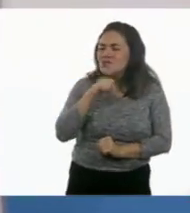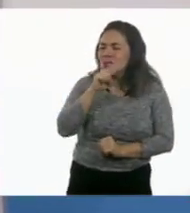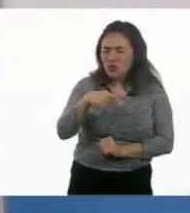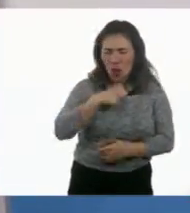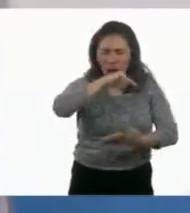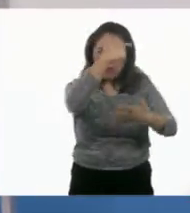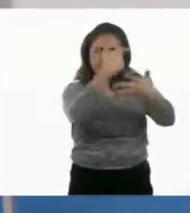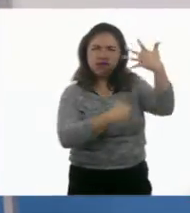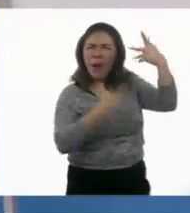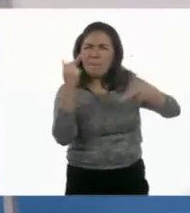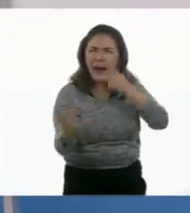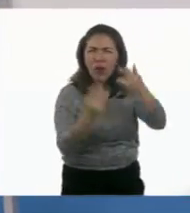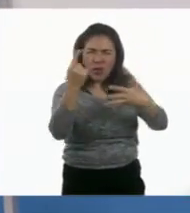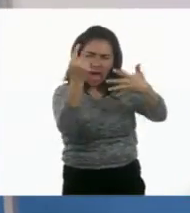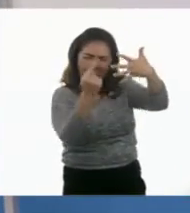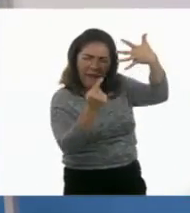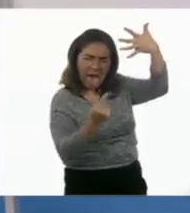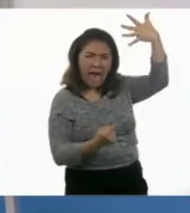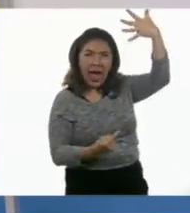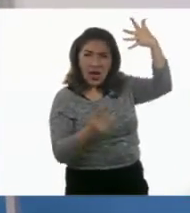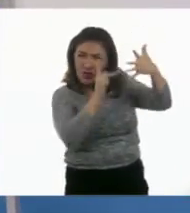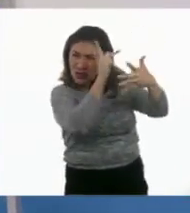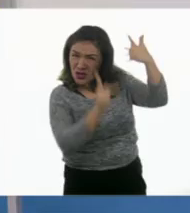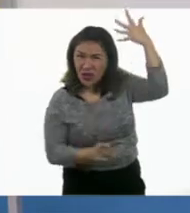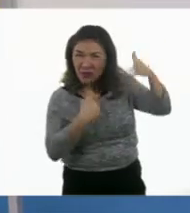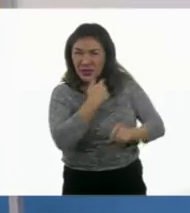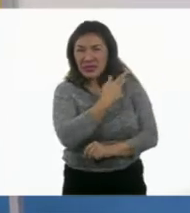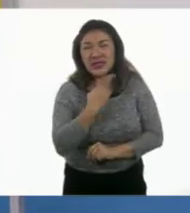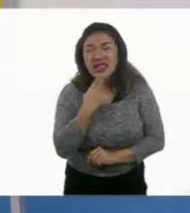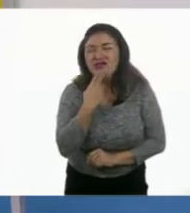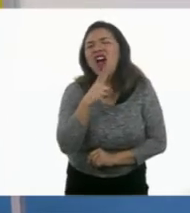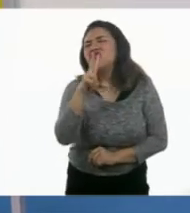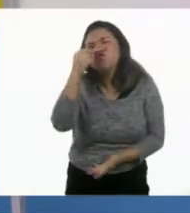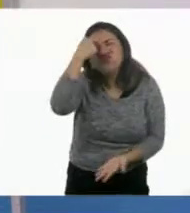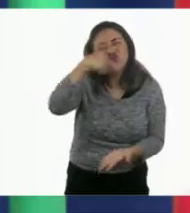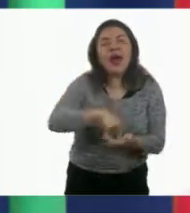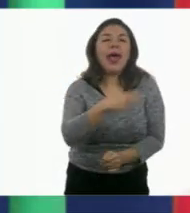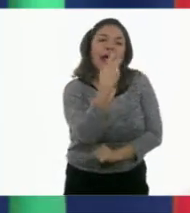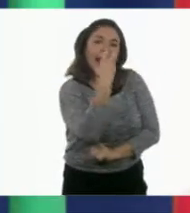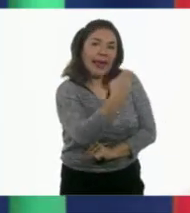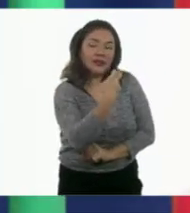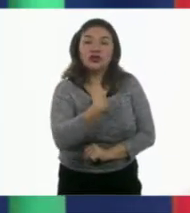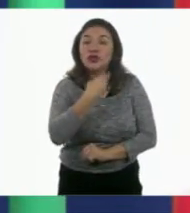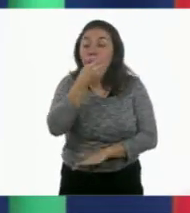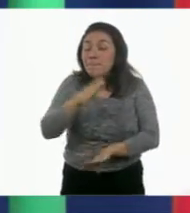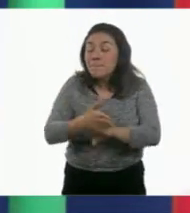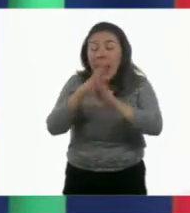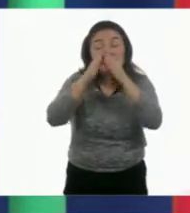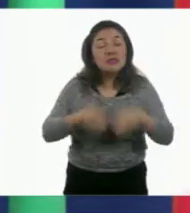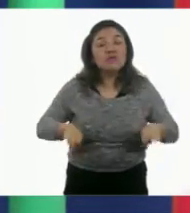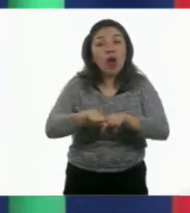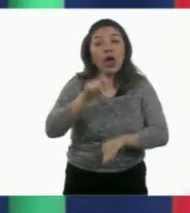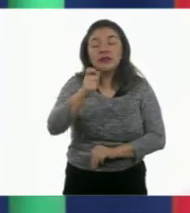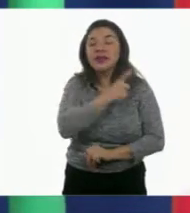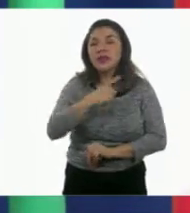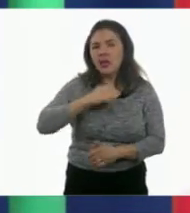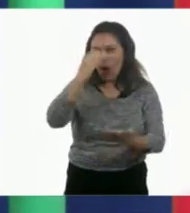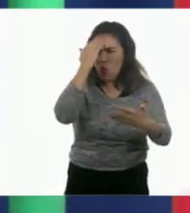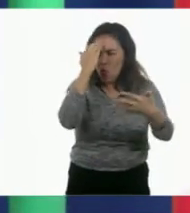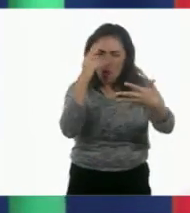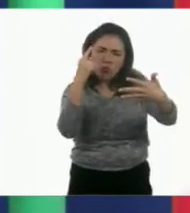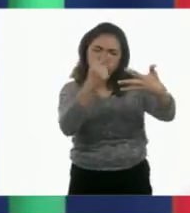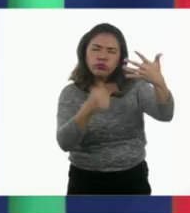lista larguísima de preguntas y creo que no todas me van a servir. Exactamente. Lo más importante es reconocer cuál